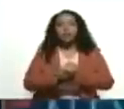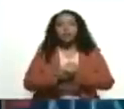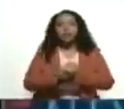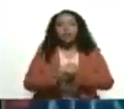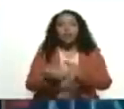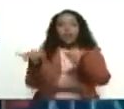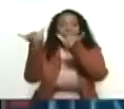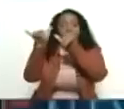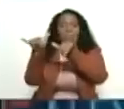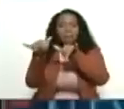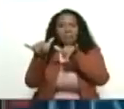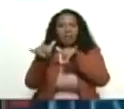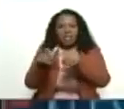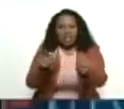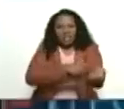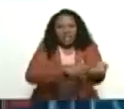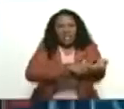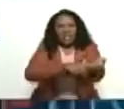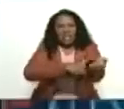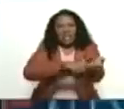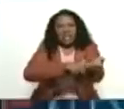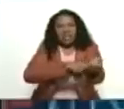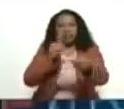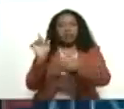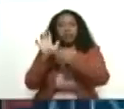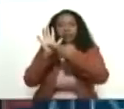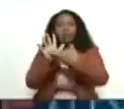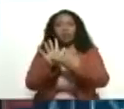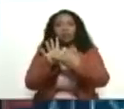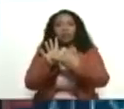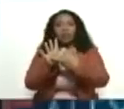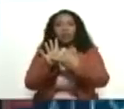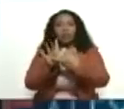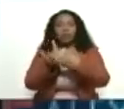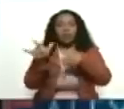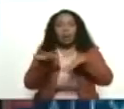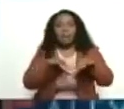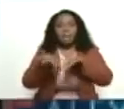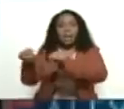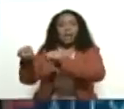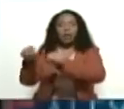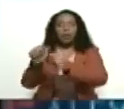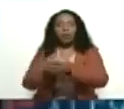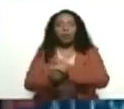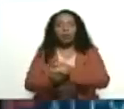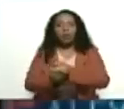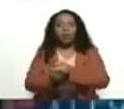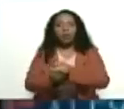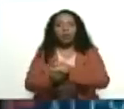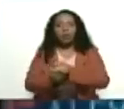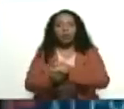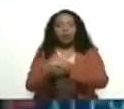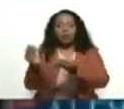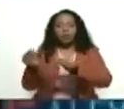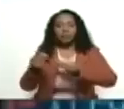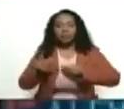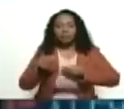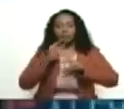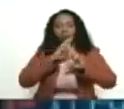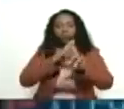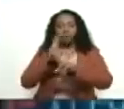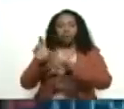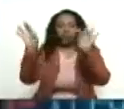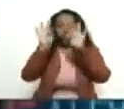misma arrogancia de estos representantes de este imperio nos da la respuesta en forma